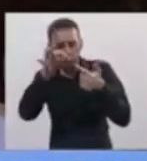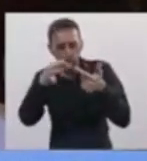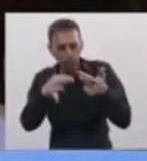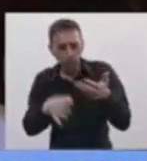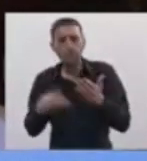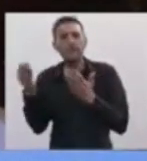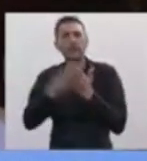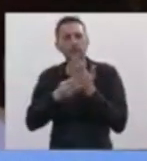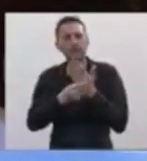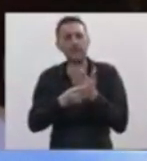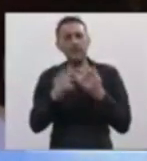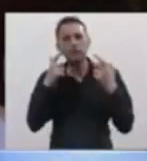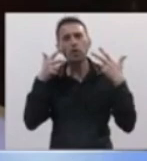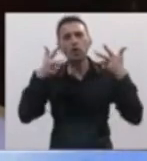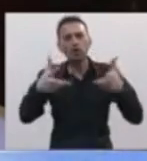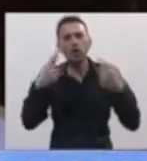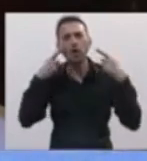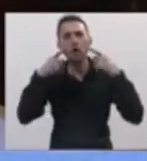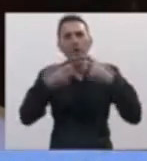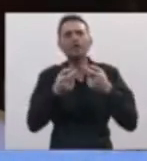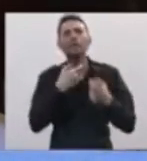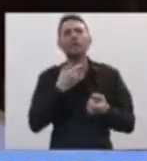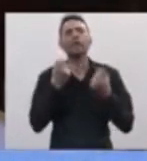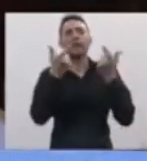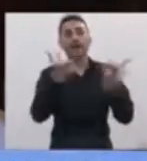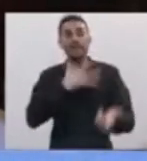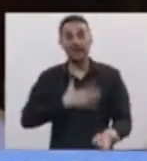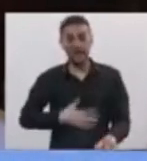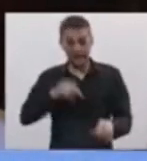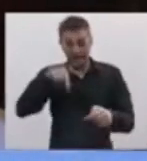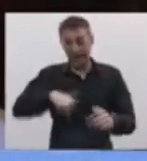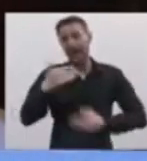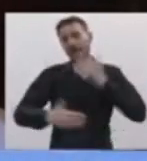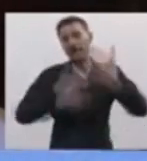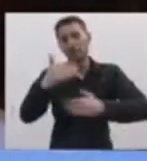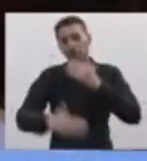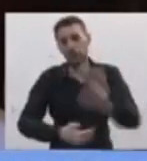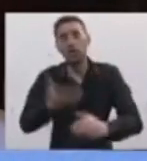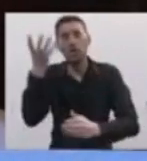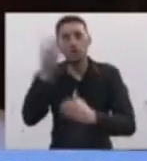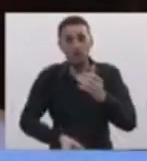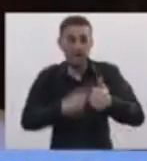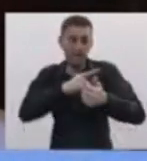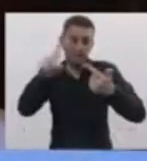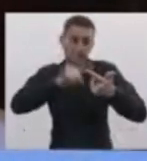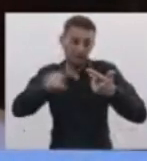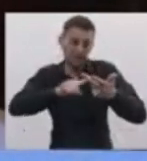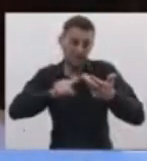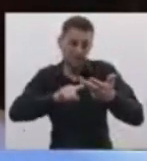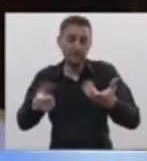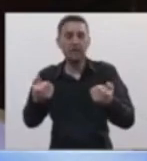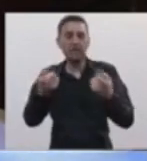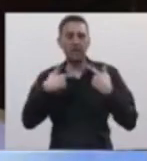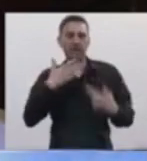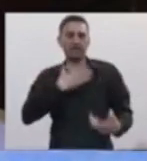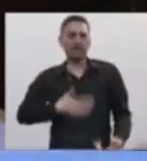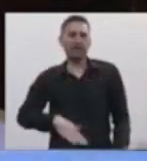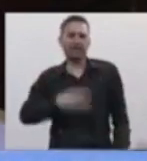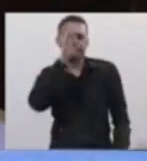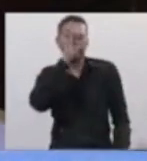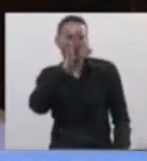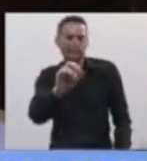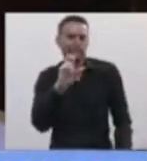se propuso como meta este presupuesto generar tranquilidad nosotros no creemos que ni el proceso ni todas estas falencias pavimente en el camino a la tranquilidad